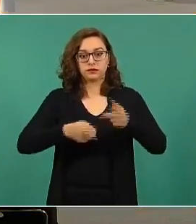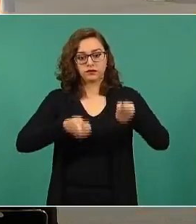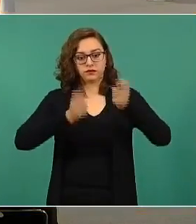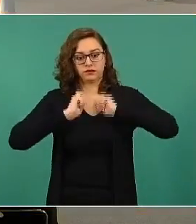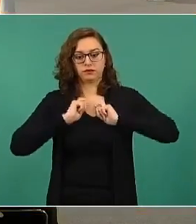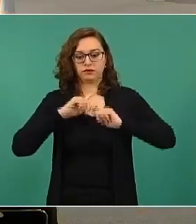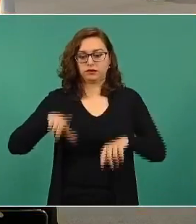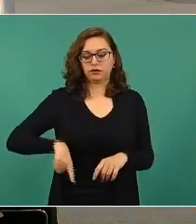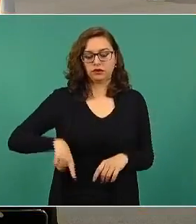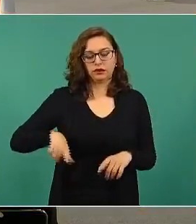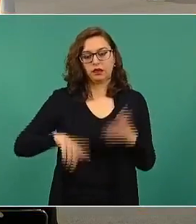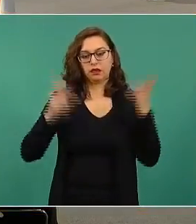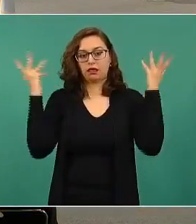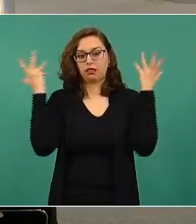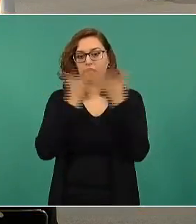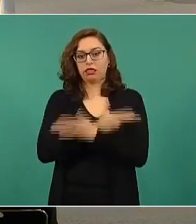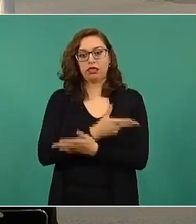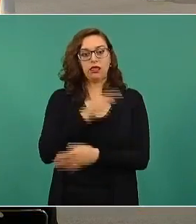en una situación muy,